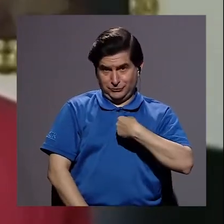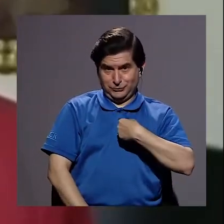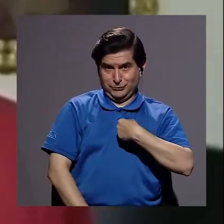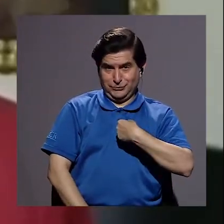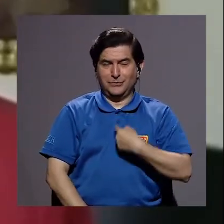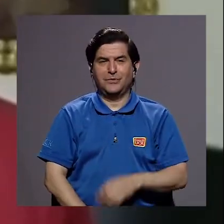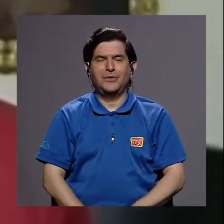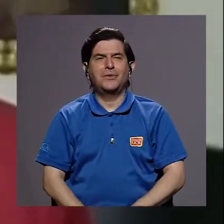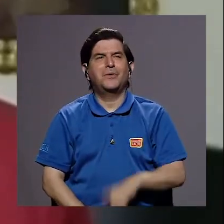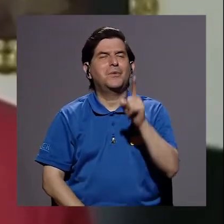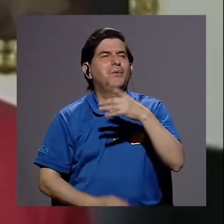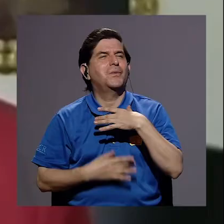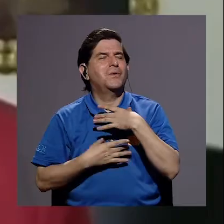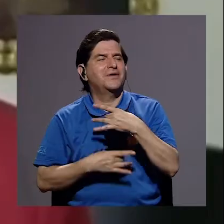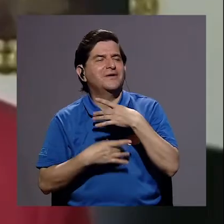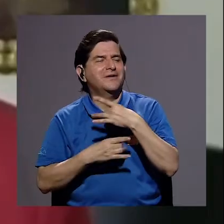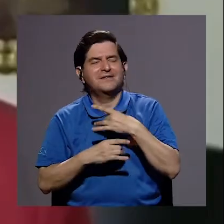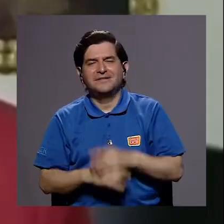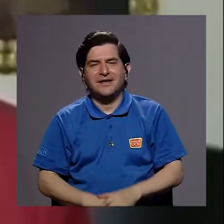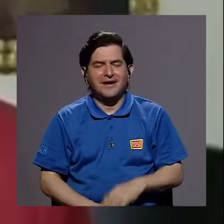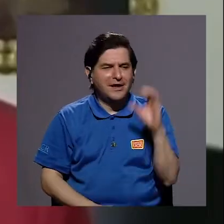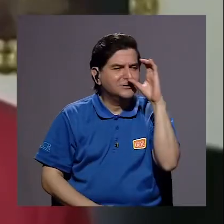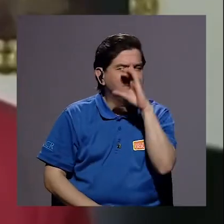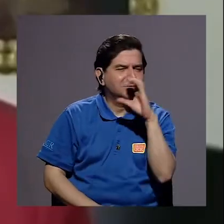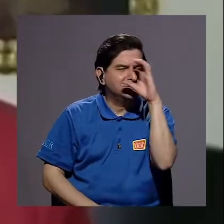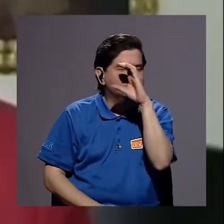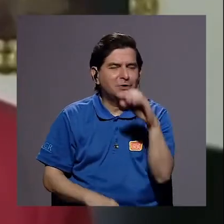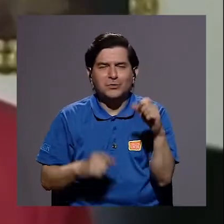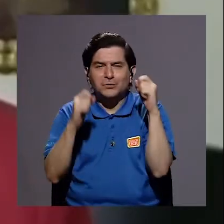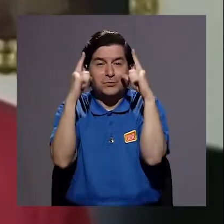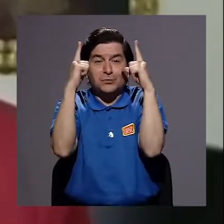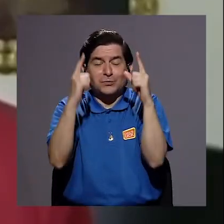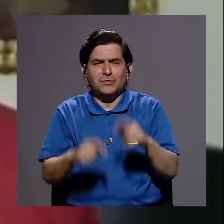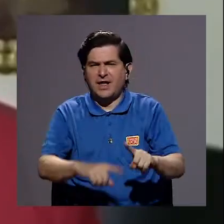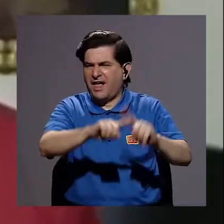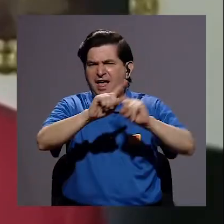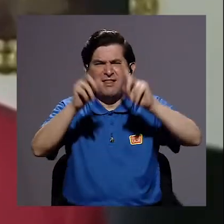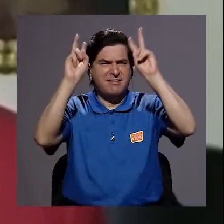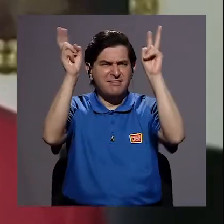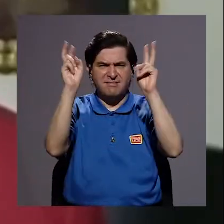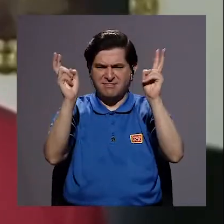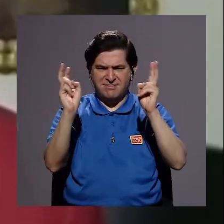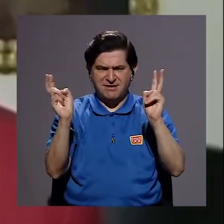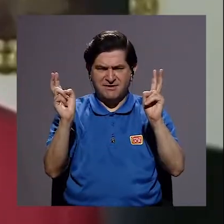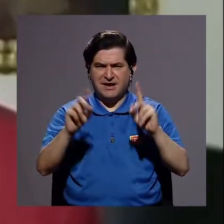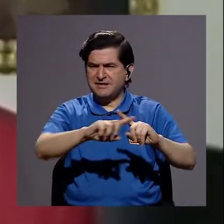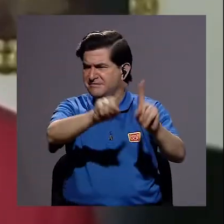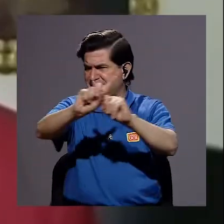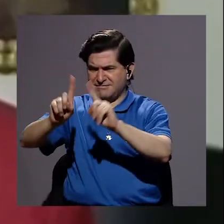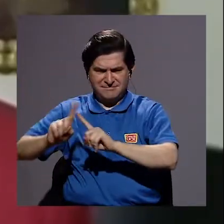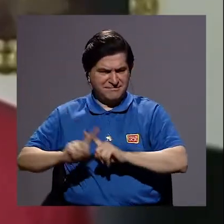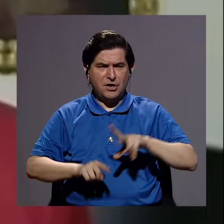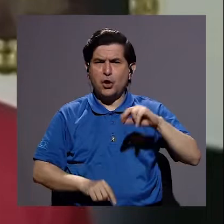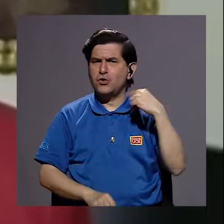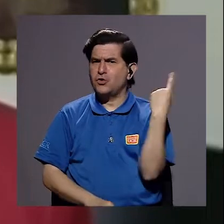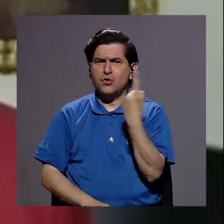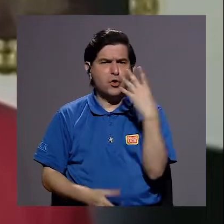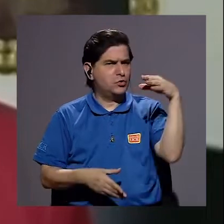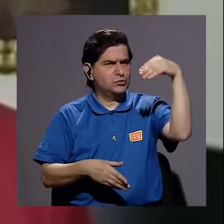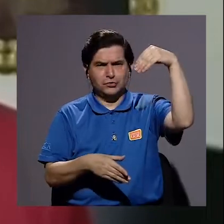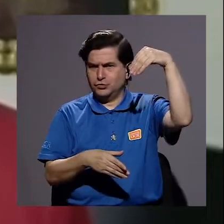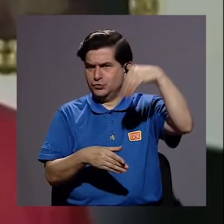Tengo una afición de exploración increíble sobre muchos temas muy diversos, que no